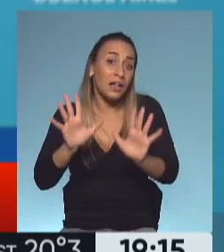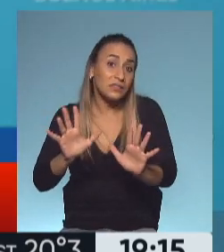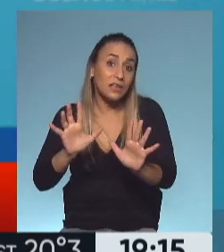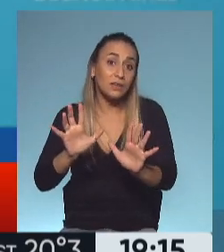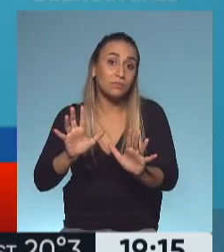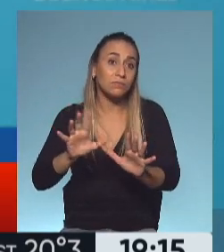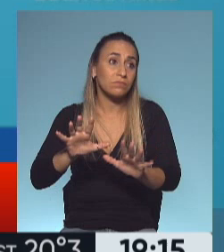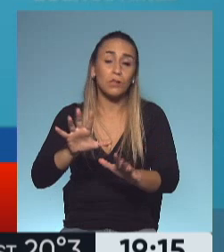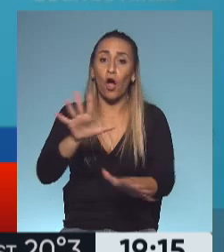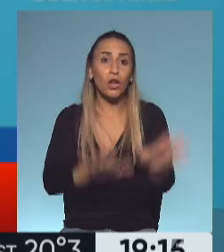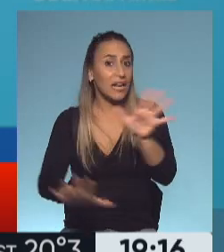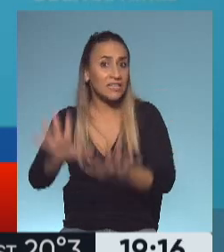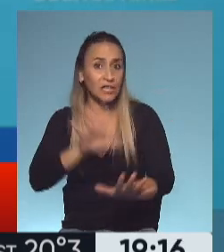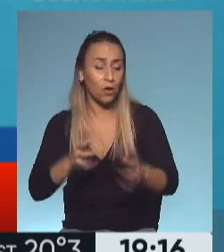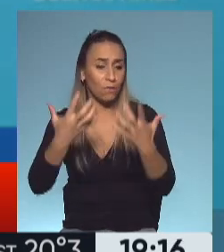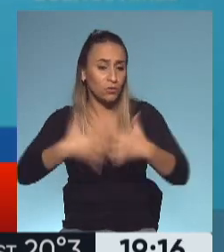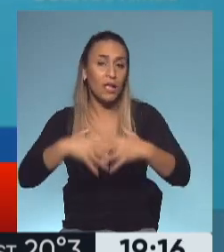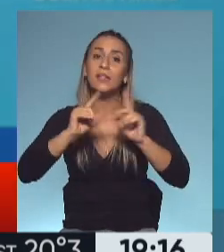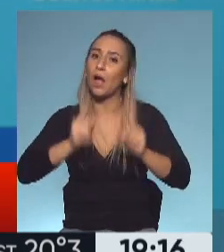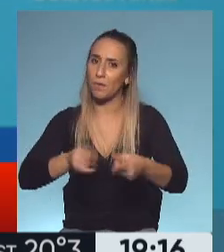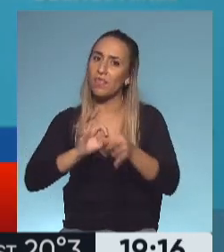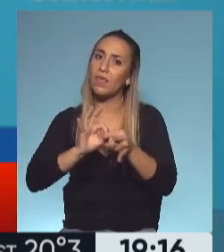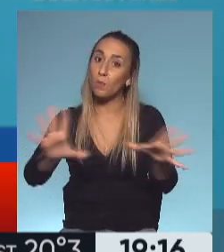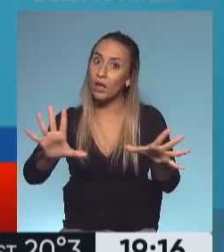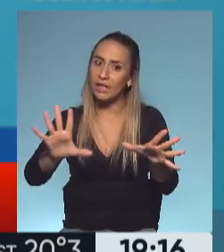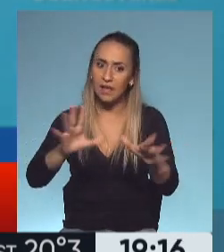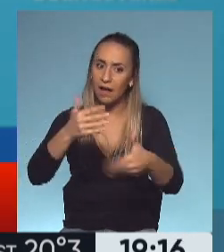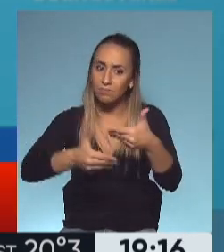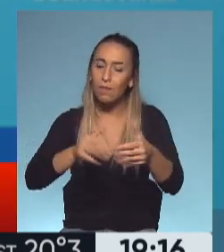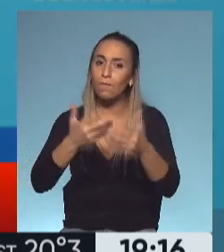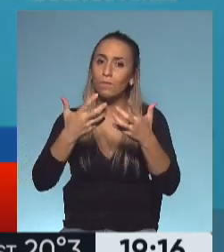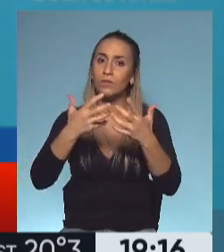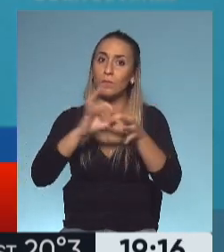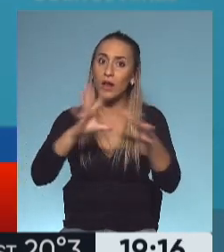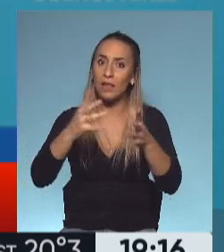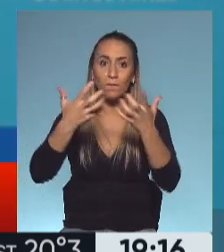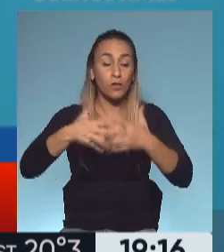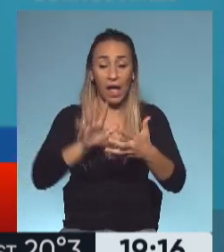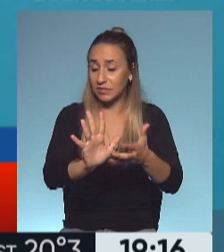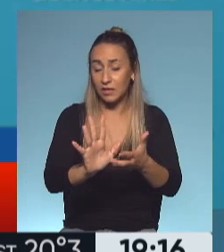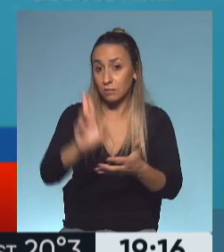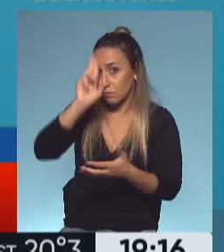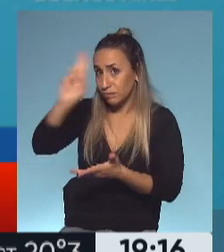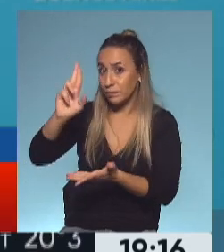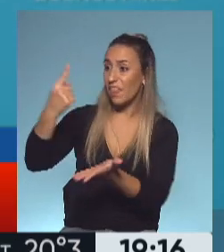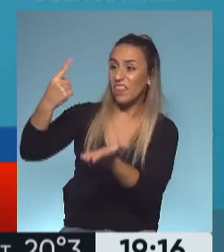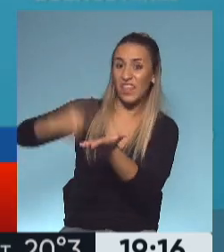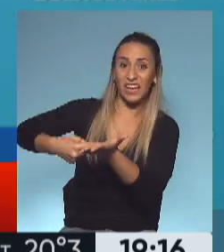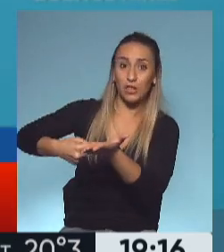las instituciones y la democracia, respetando la ley. El DNU del presidente es ley y lo vamos a